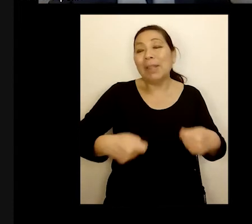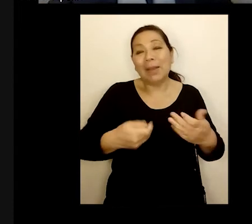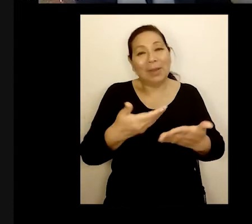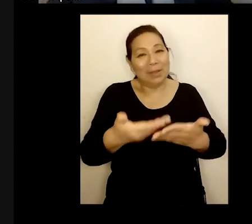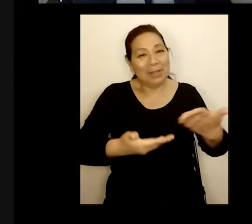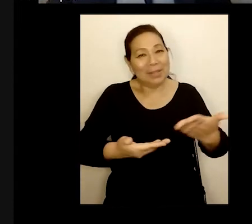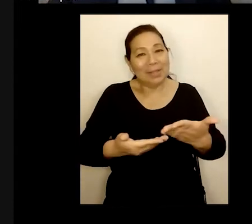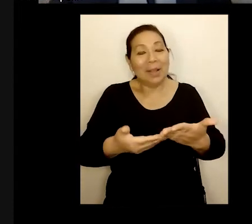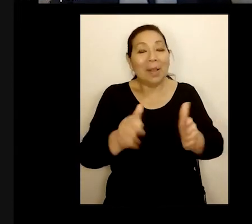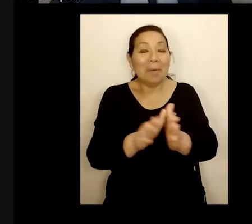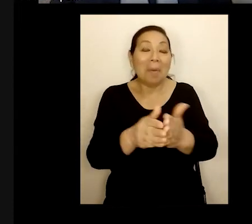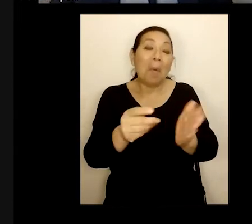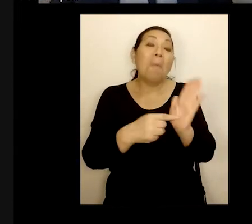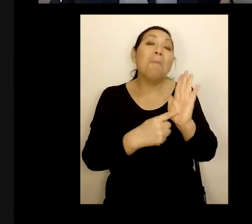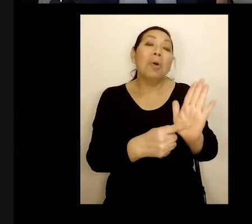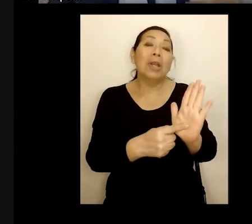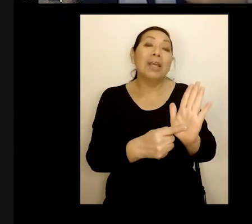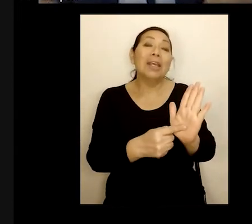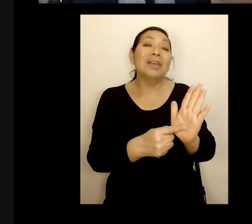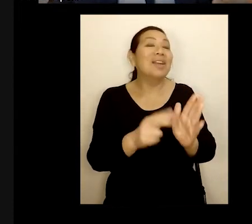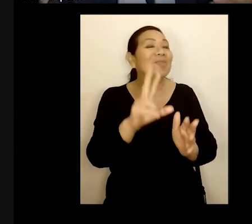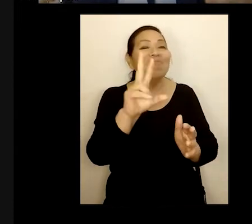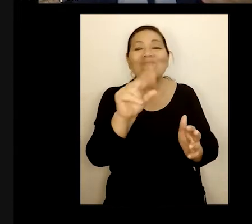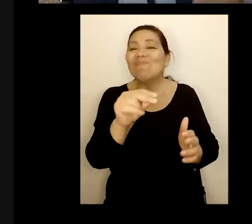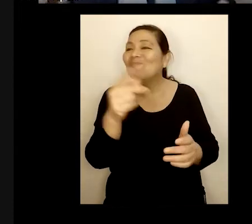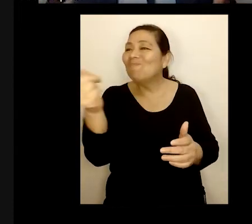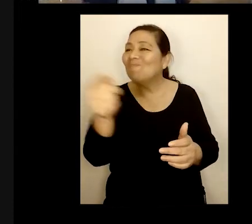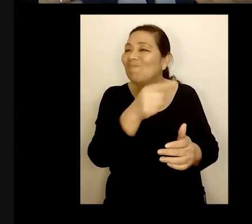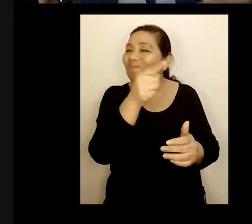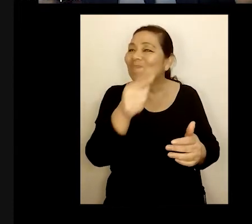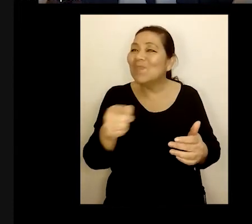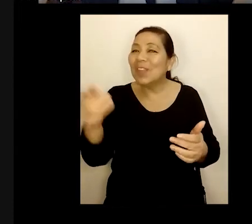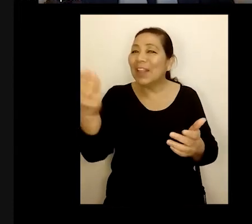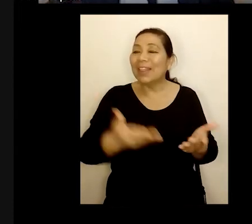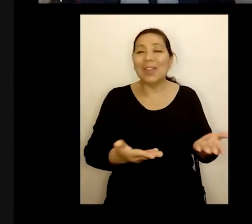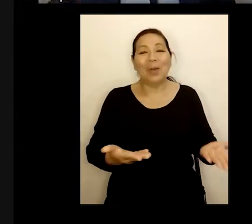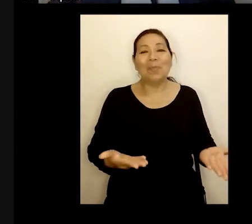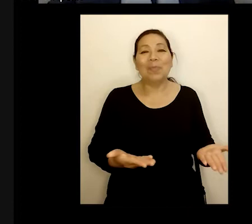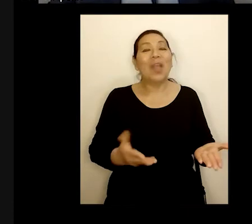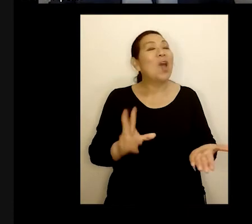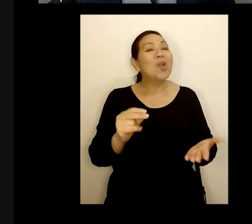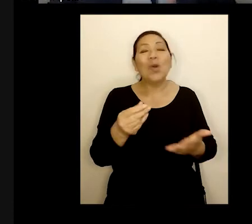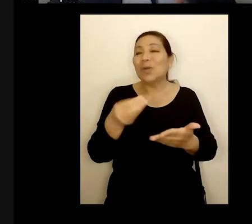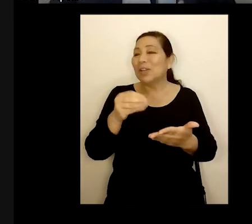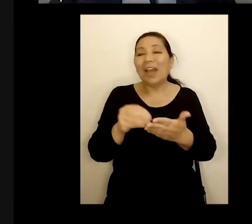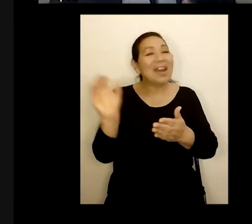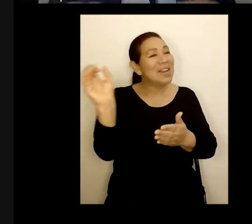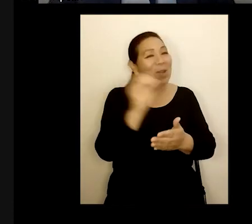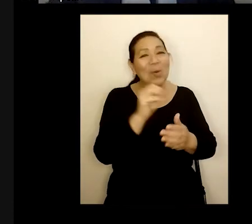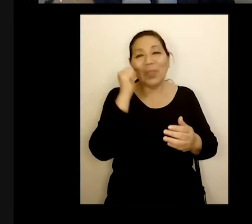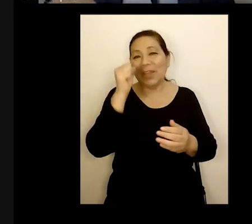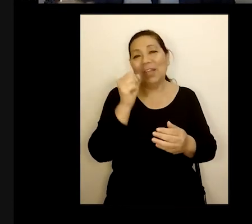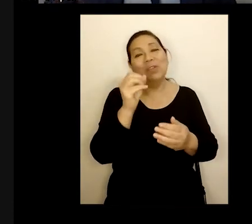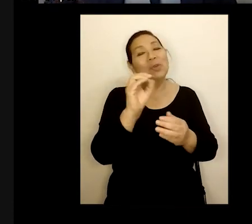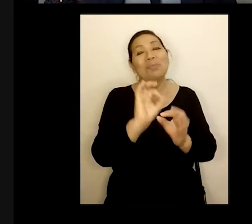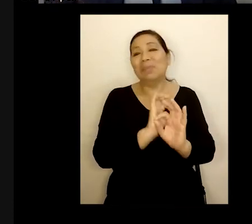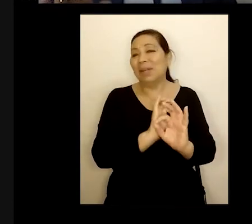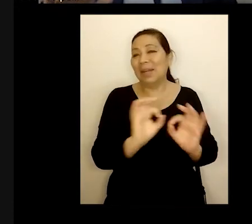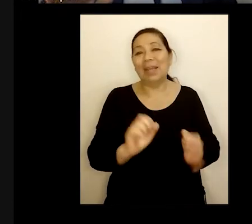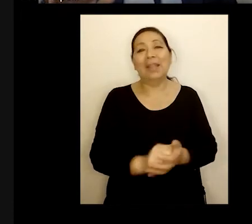a través de los comprobantes respectivos. Por ello, la prueba es inútil y por estas consideraciones no se ha vulnerado ningún derecho